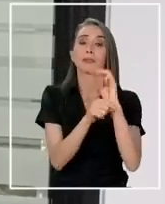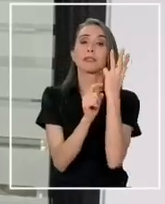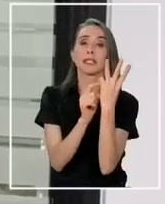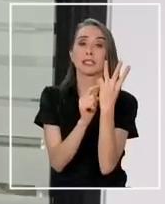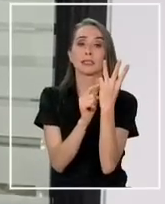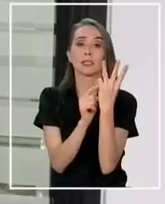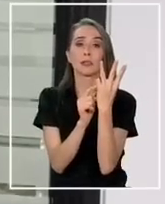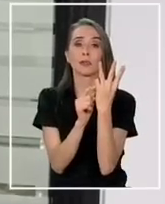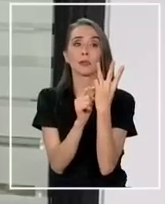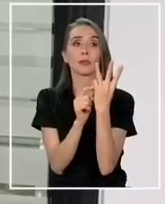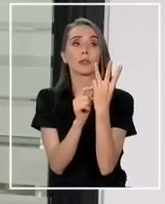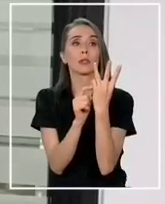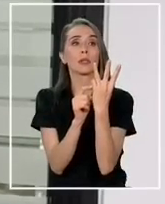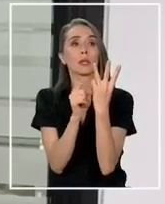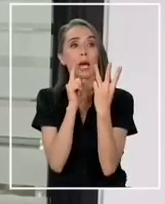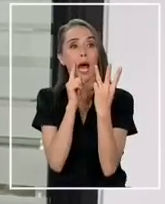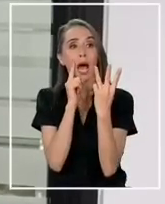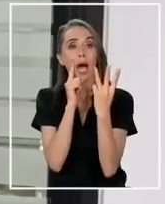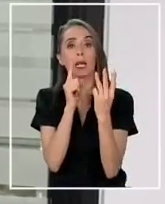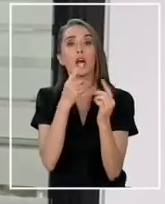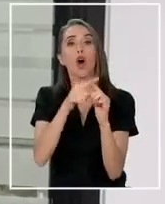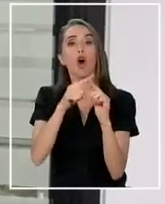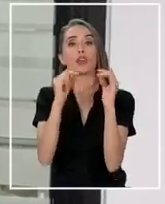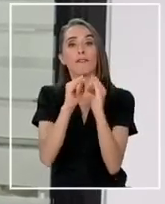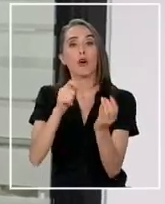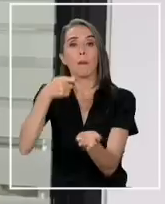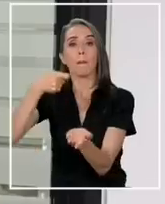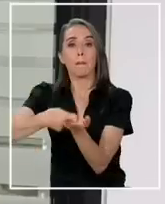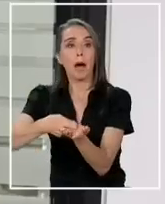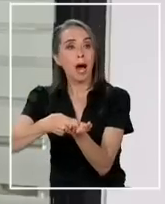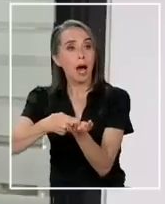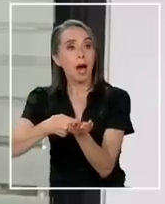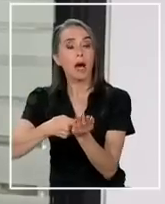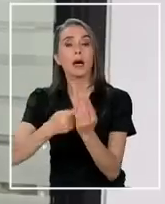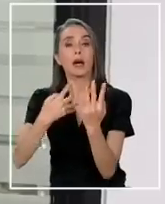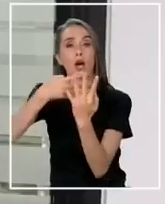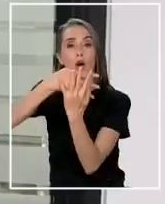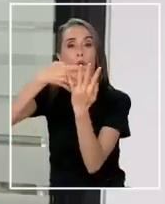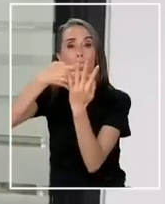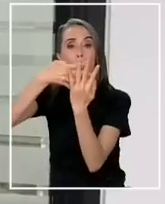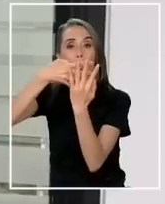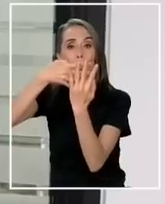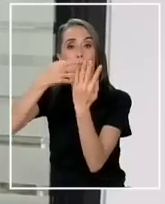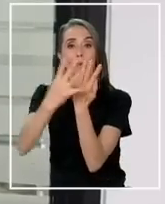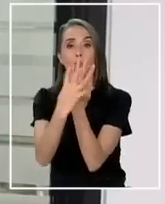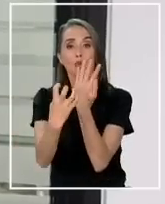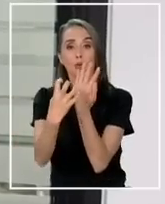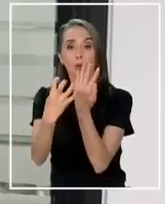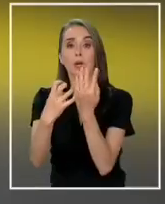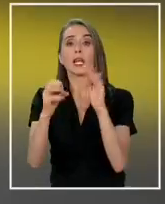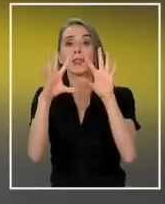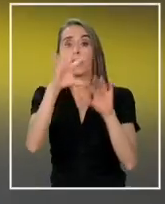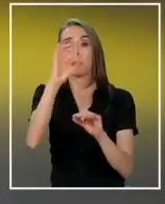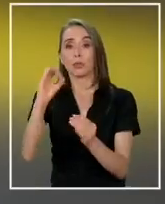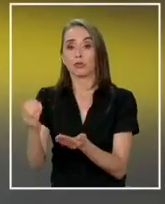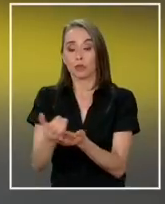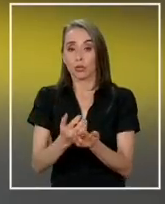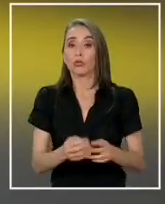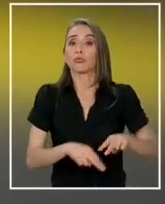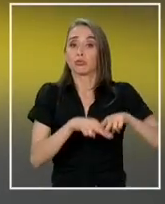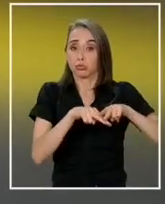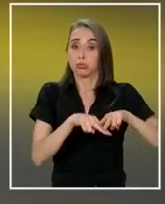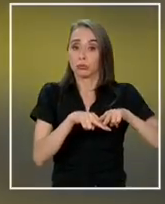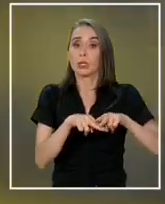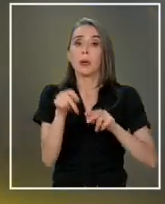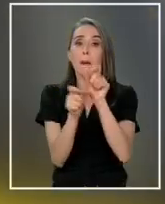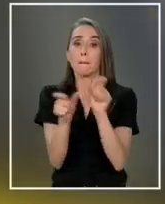tercero el poder contar con un mecanismo de pago alternativo como el código QR que hoy día ya es un 10% de nuestra recaudación Porque si